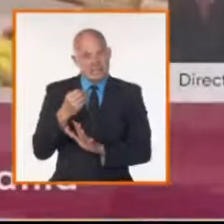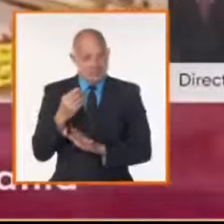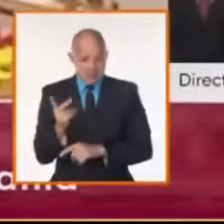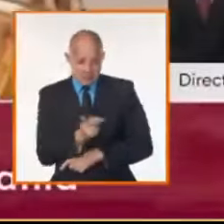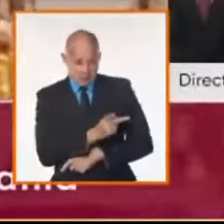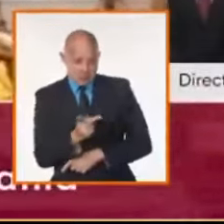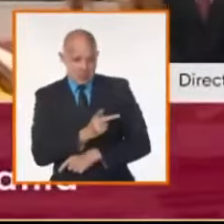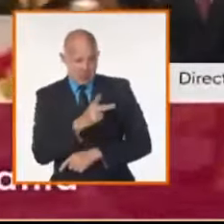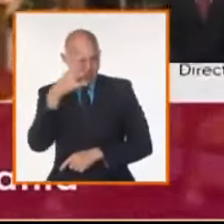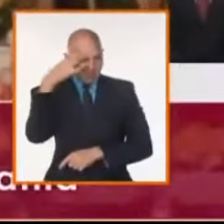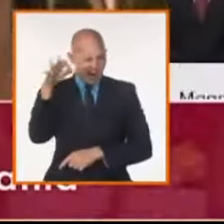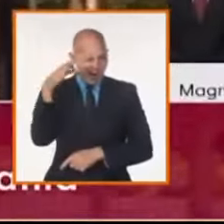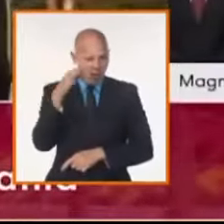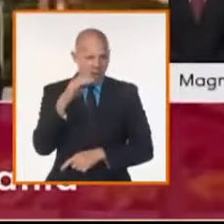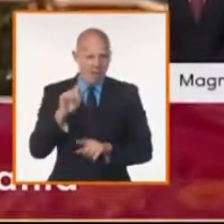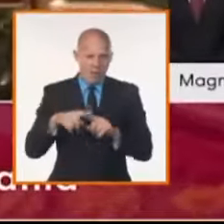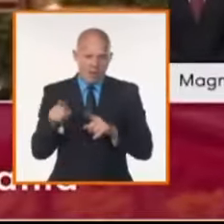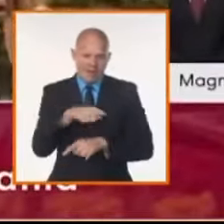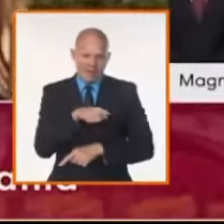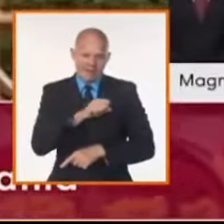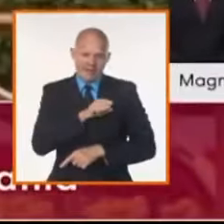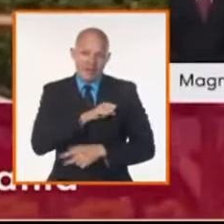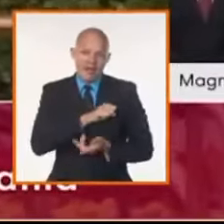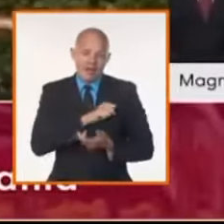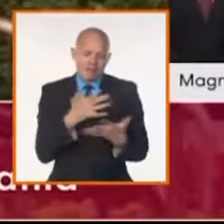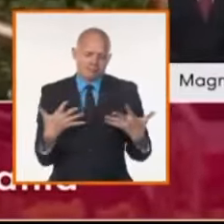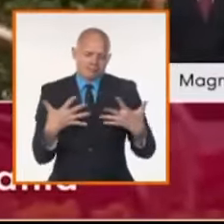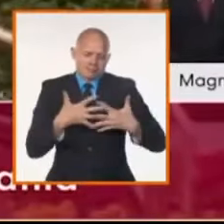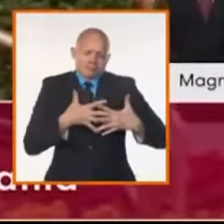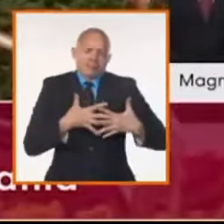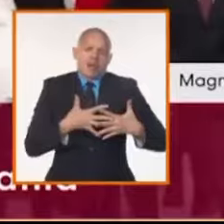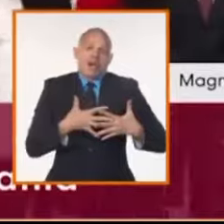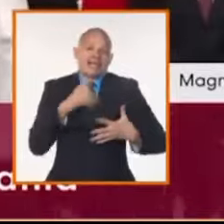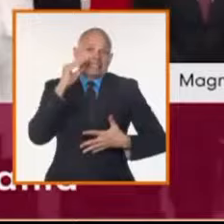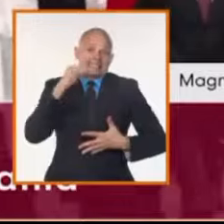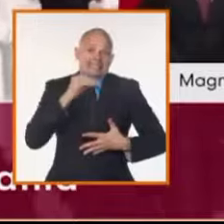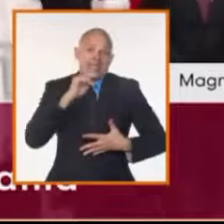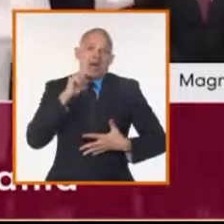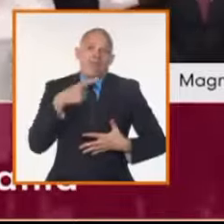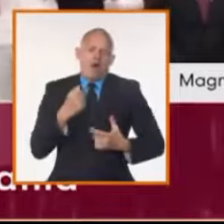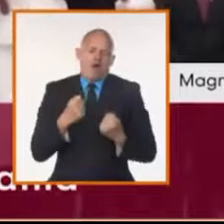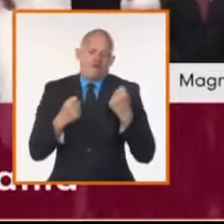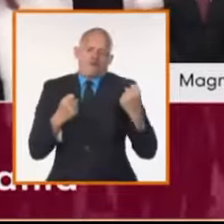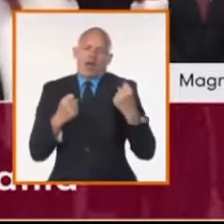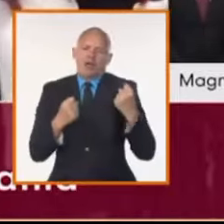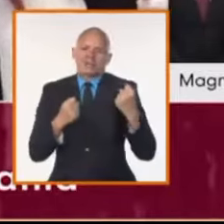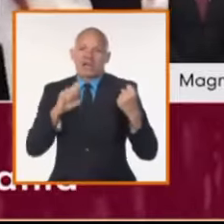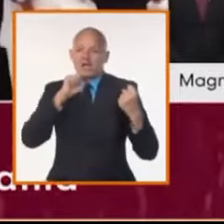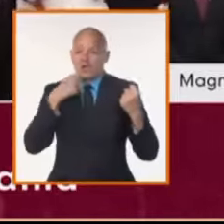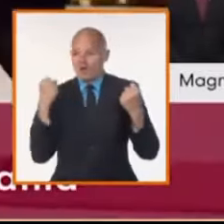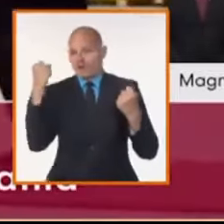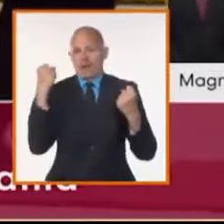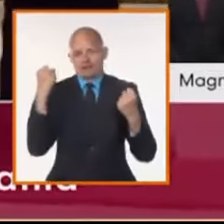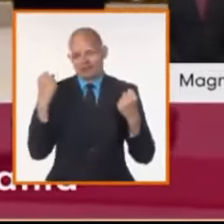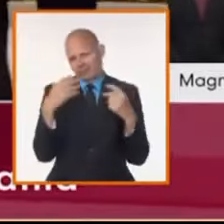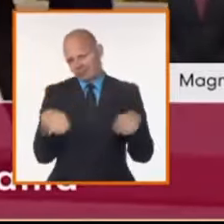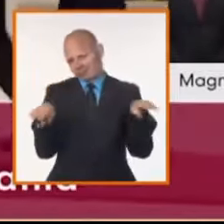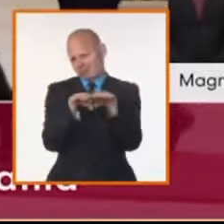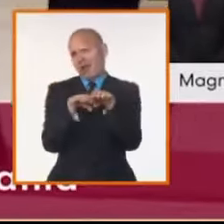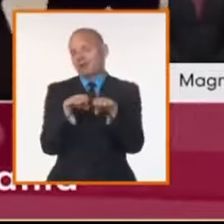el mundo porque es el eje sin duda de todo estos cambios a nivel internacional o sea de de esta multipolaridad